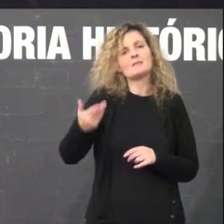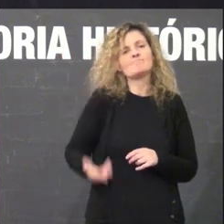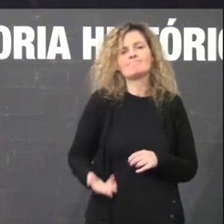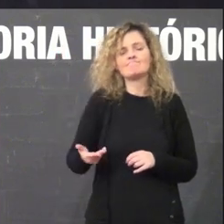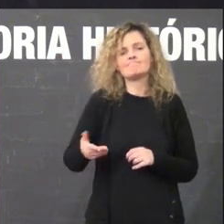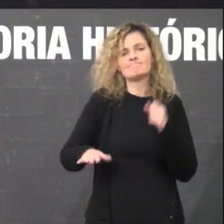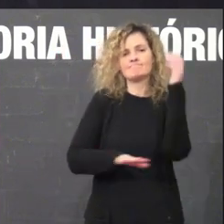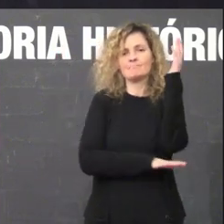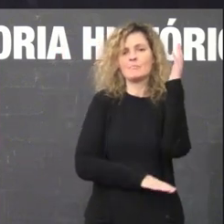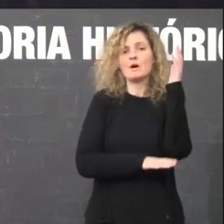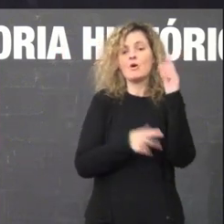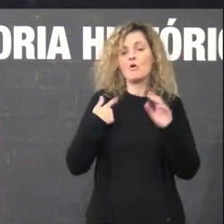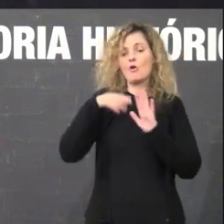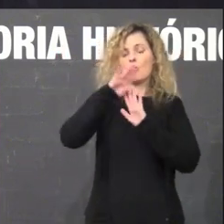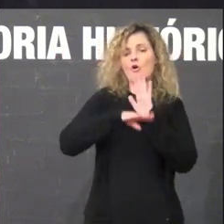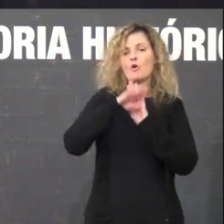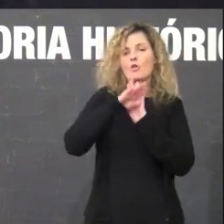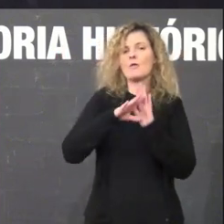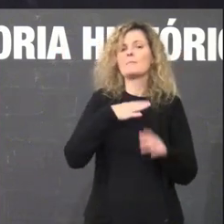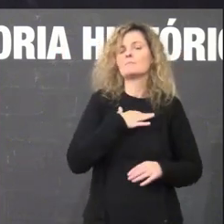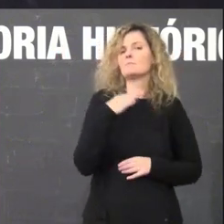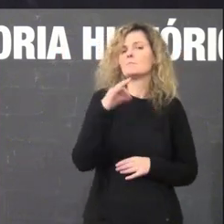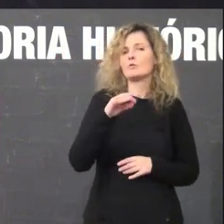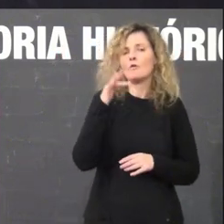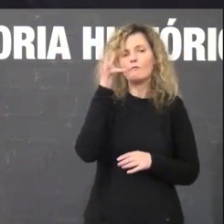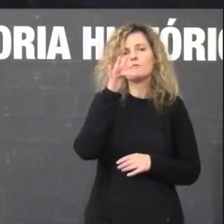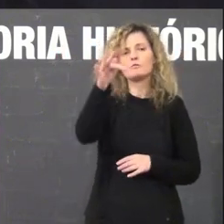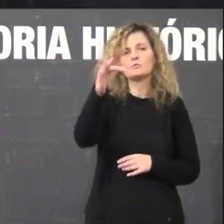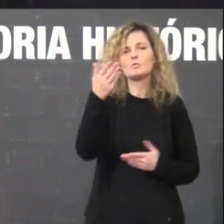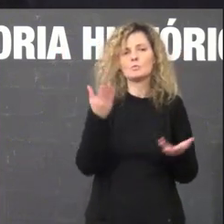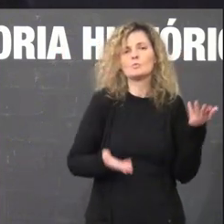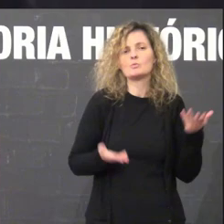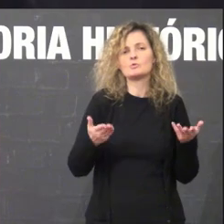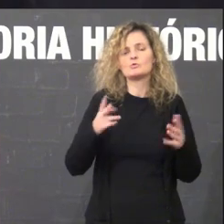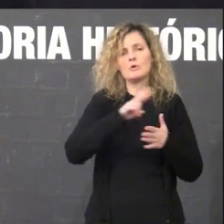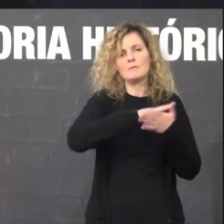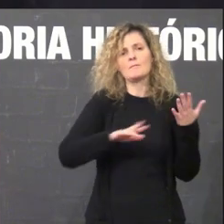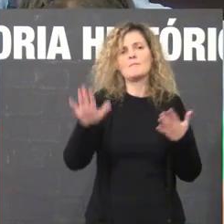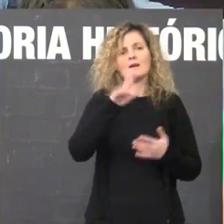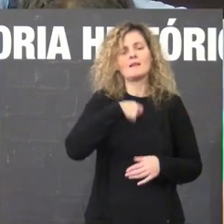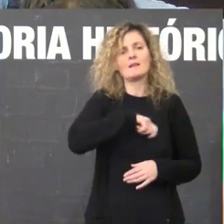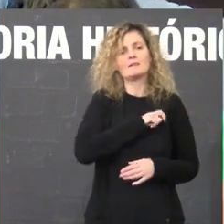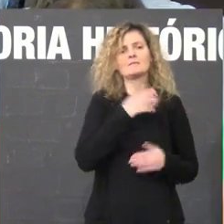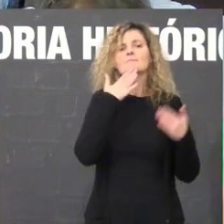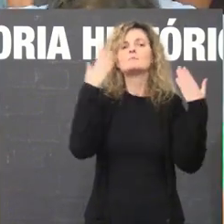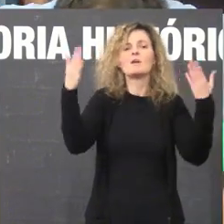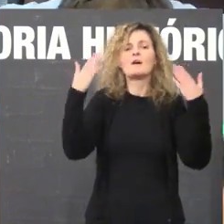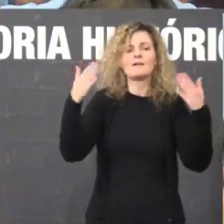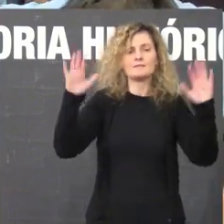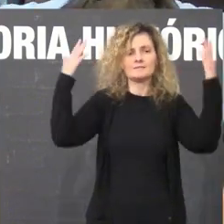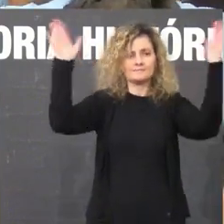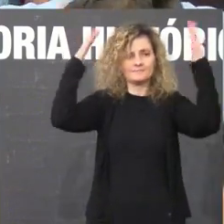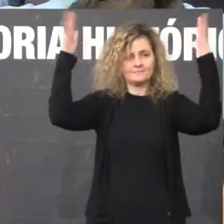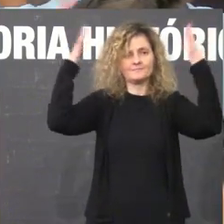y es condición de posibilidad para un futuro justo para Galicia y para España Muchas gracias